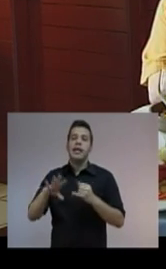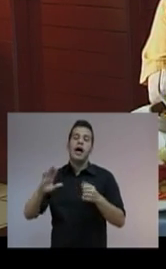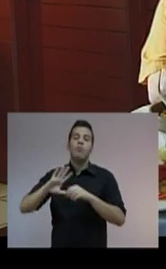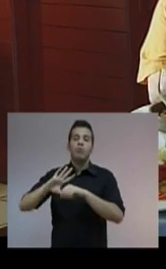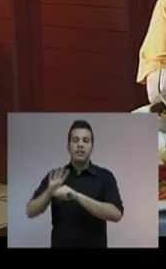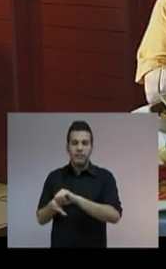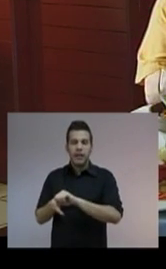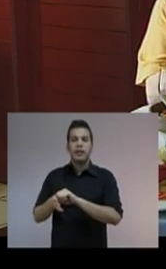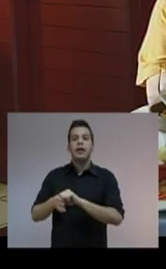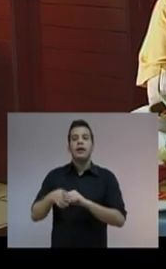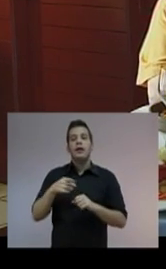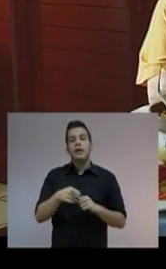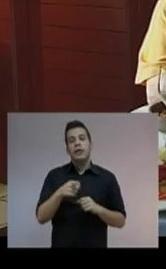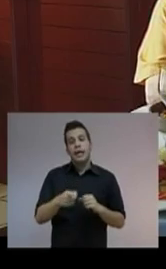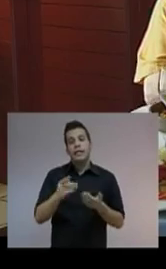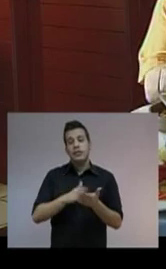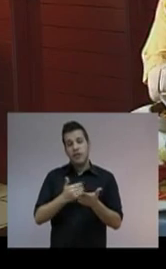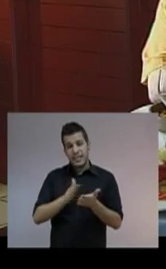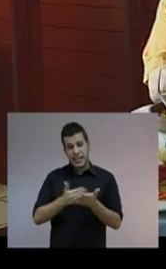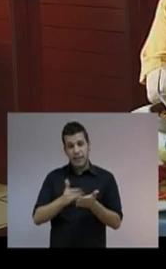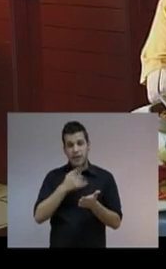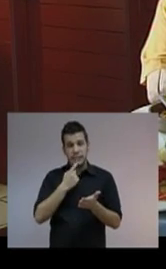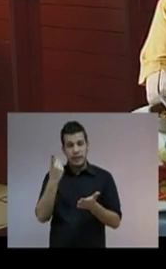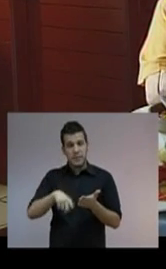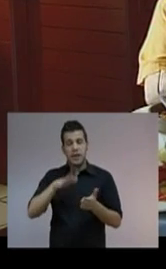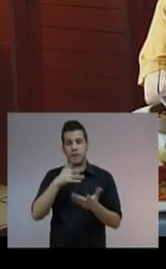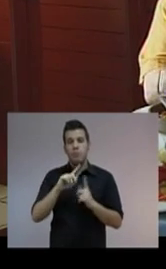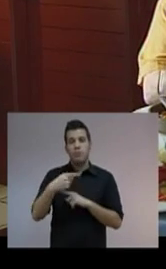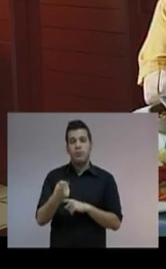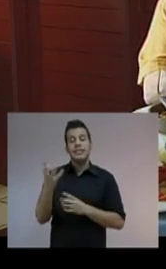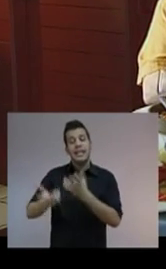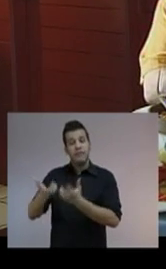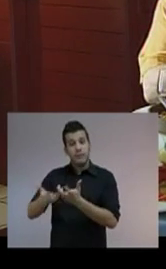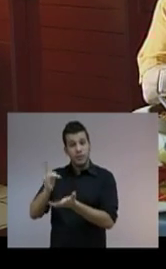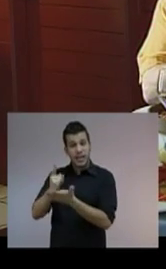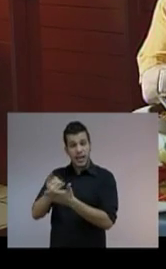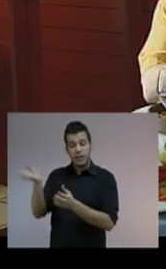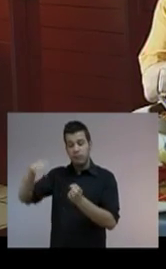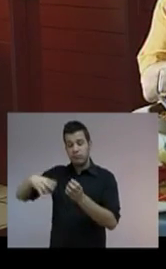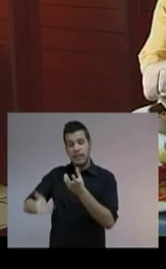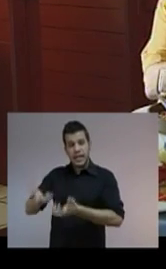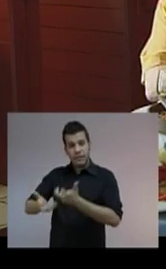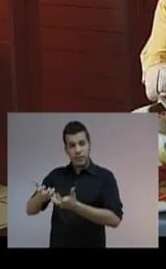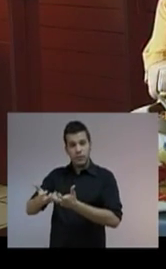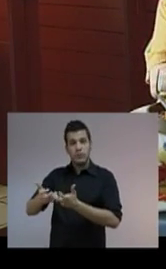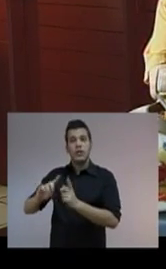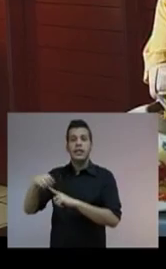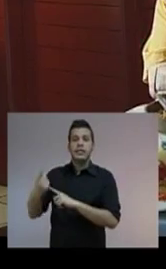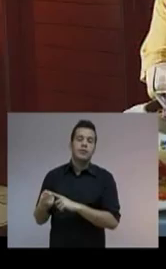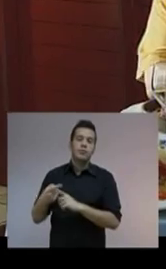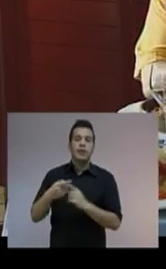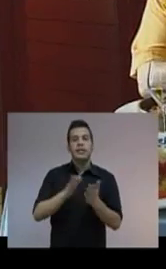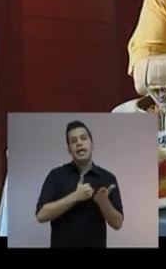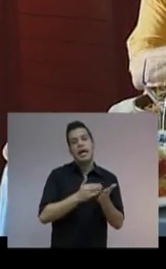carne primero la hervimos, y a continuación con esta carne hervida lo que hacemos es que entre la sobrasada y